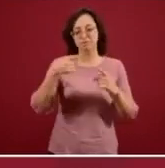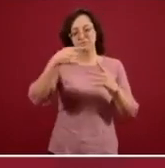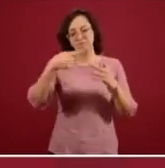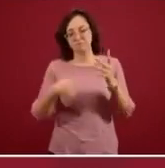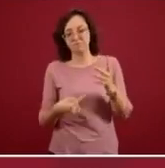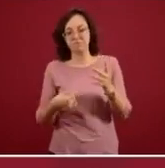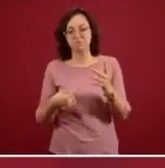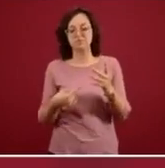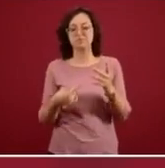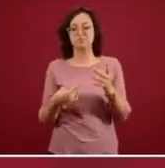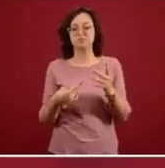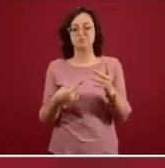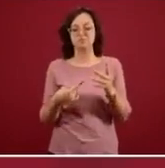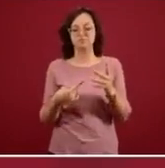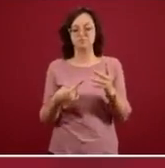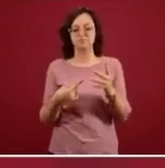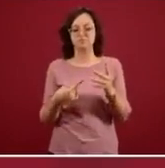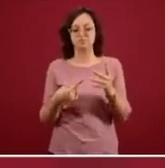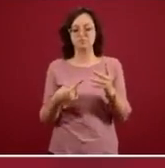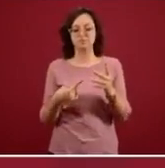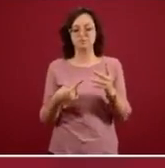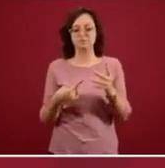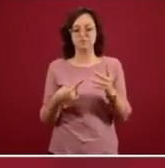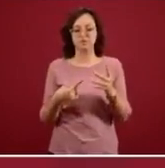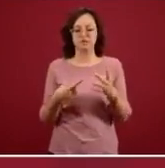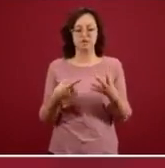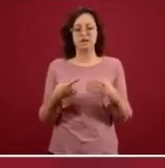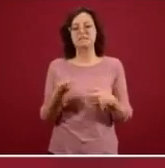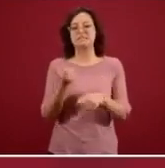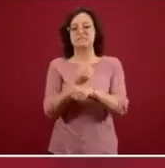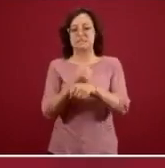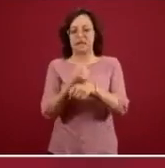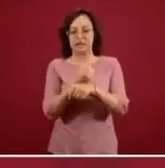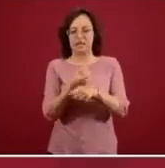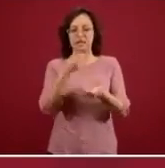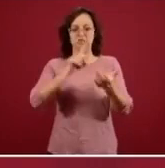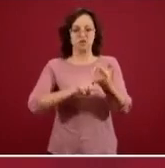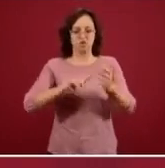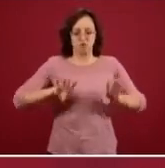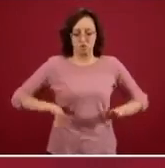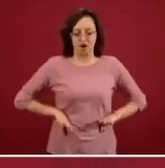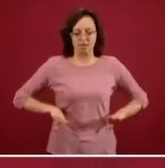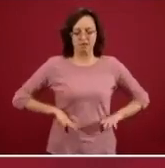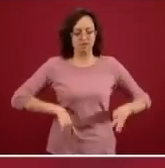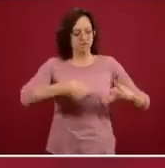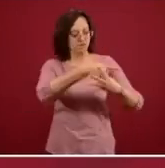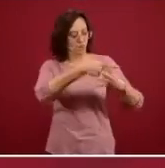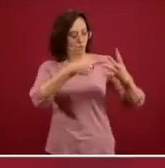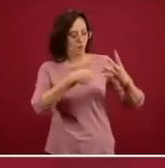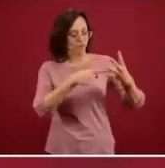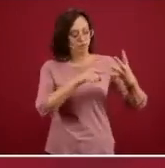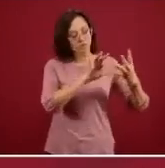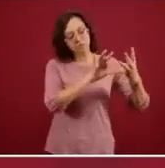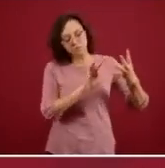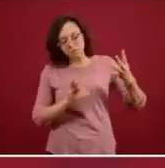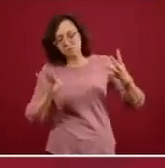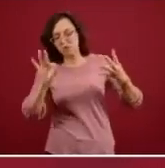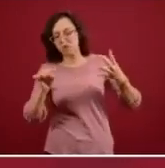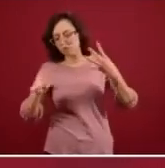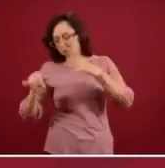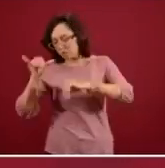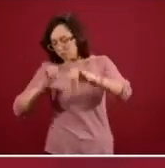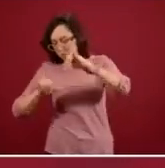una posible prevención o protección individual o